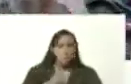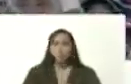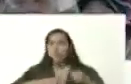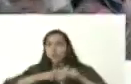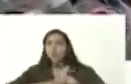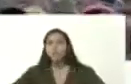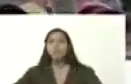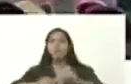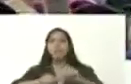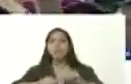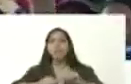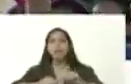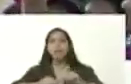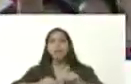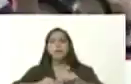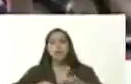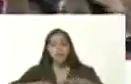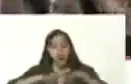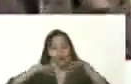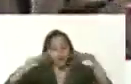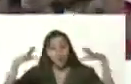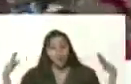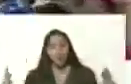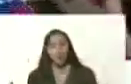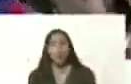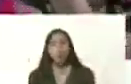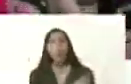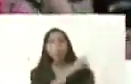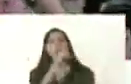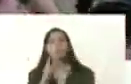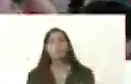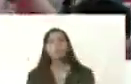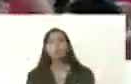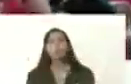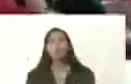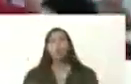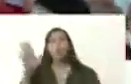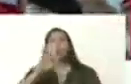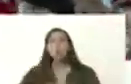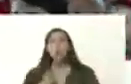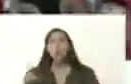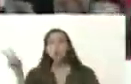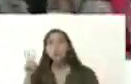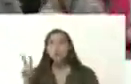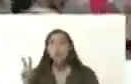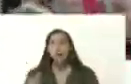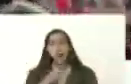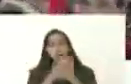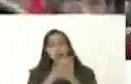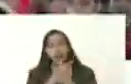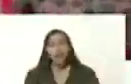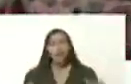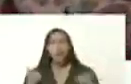mundo. Hoy Venezuela se siente libre. Hoy Venezuela es libre.